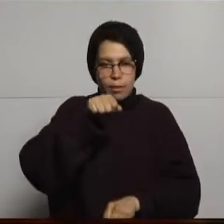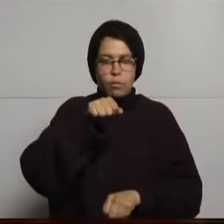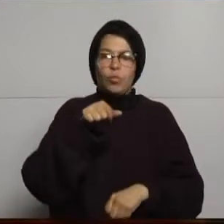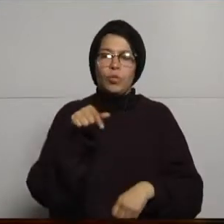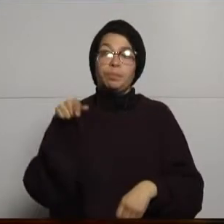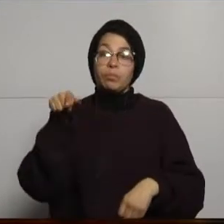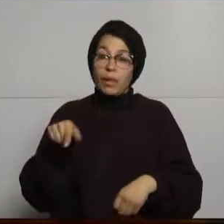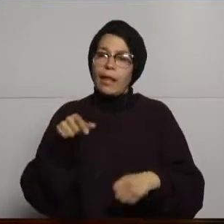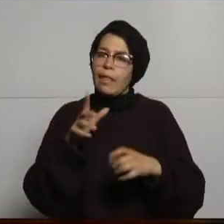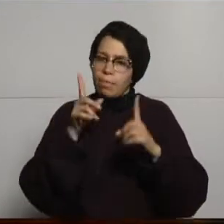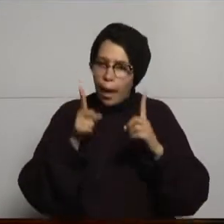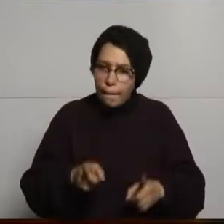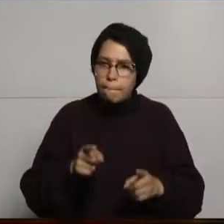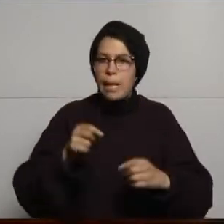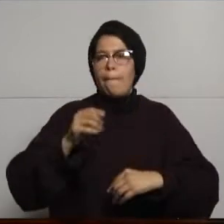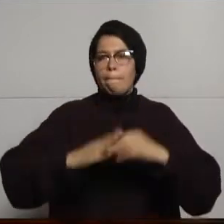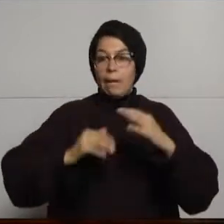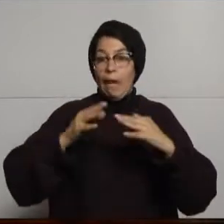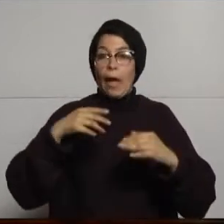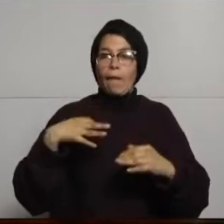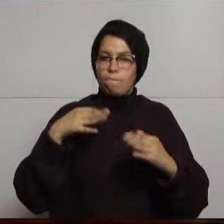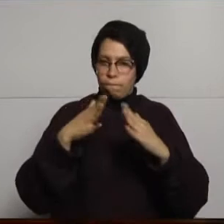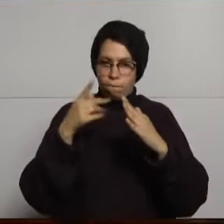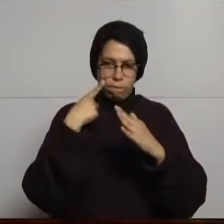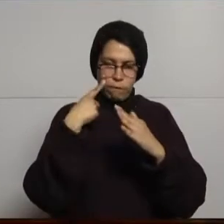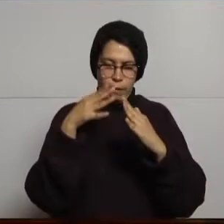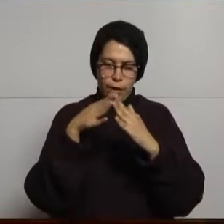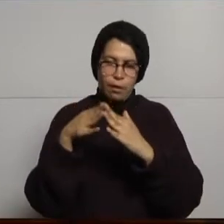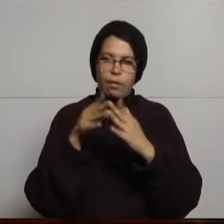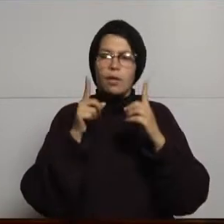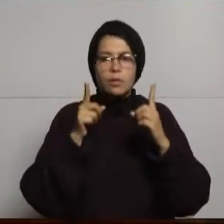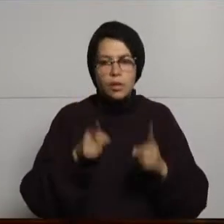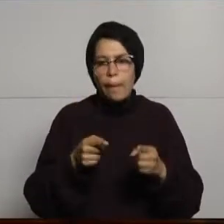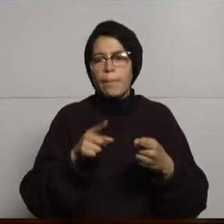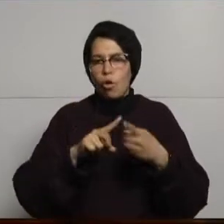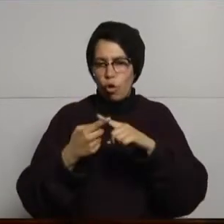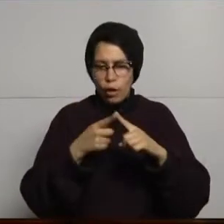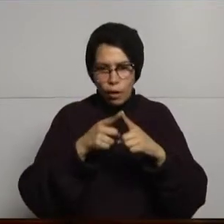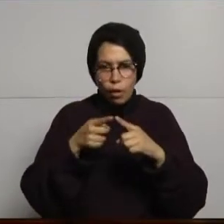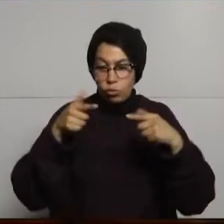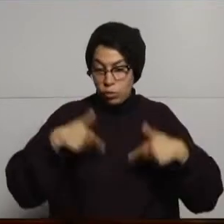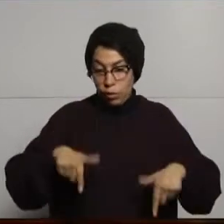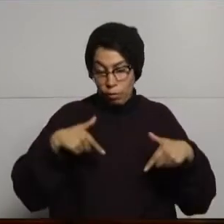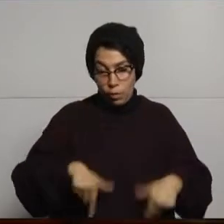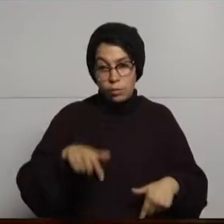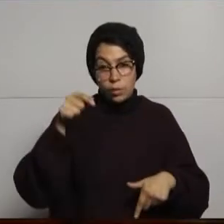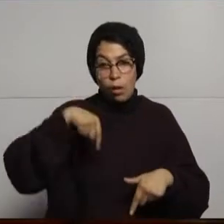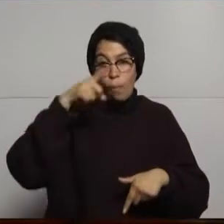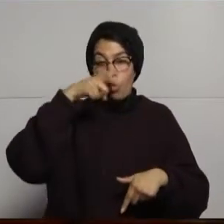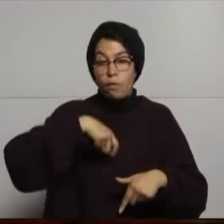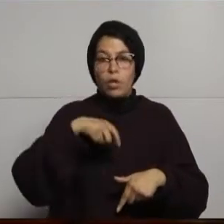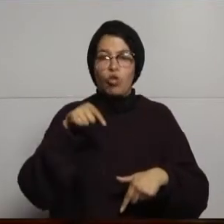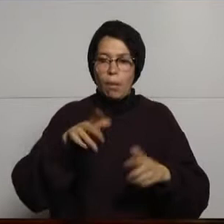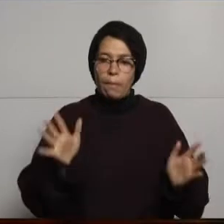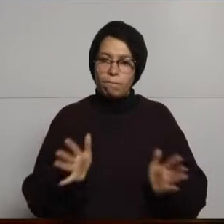militante, cooperativo desde hace 20 años, coordinador de Economía Social y Solidaria de la Intendencia de Montevideo e impulsor